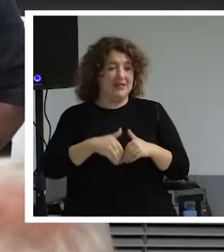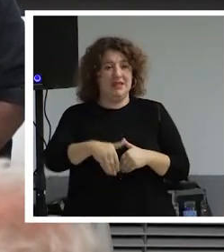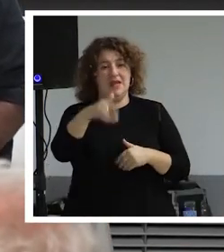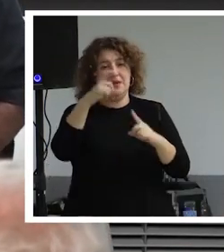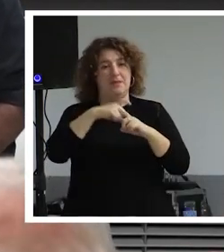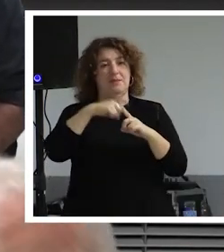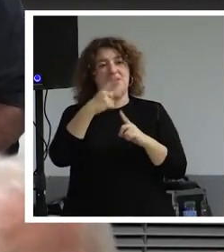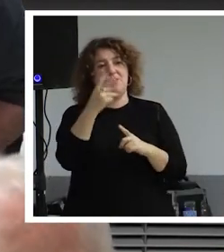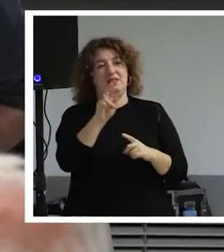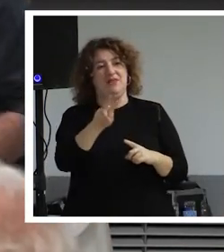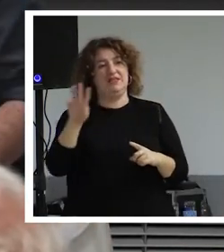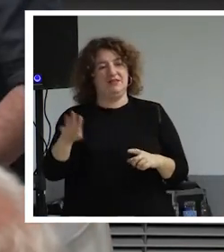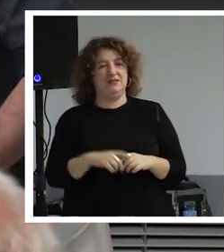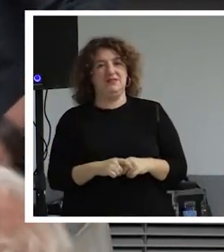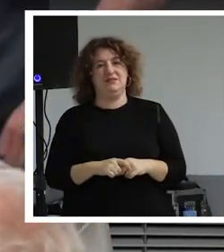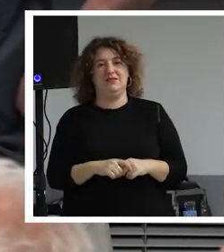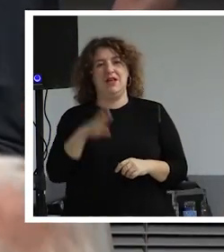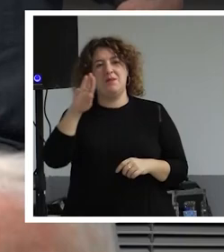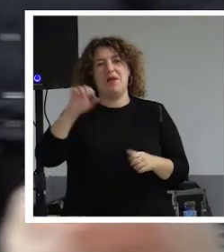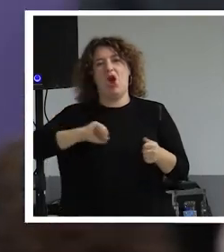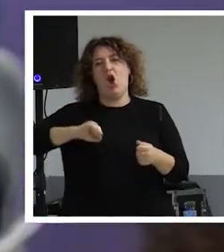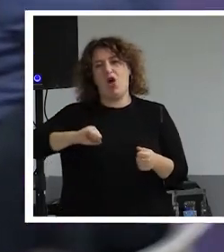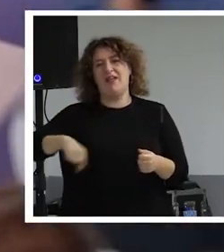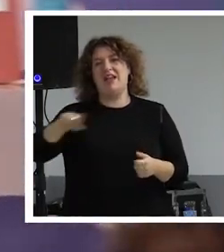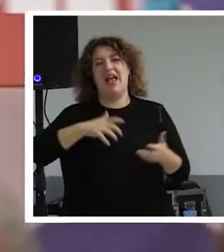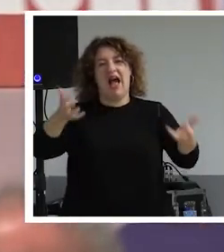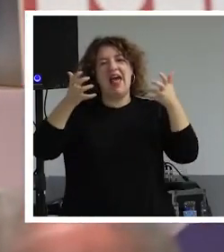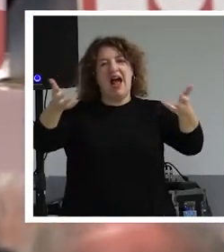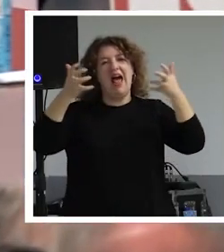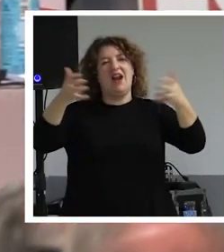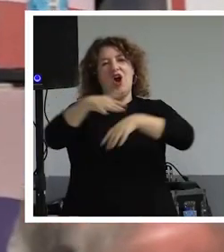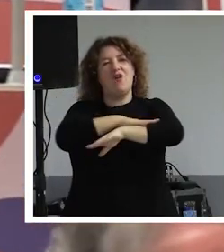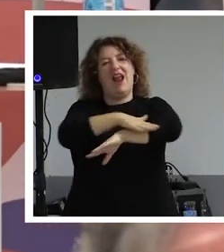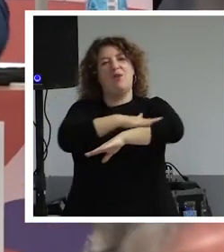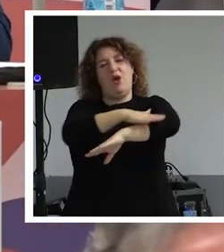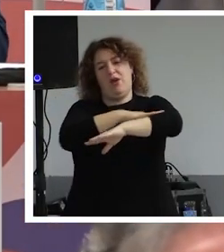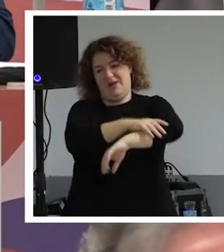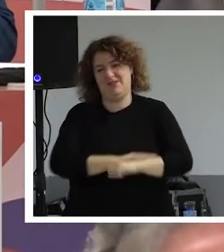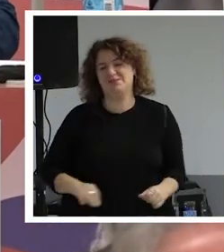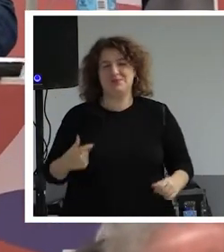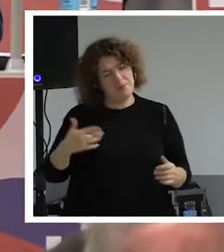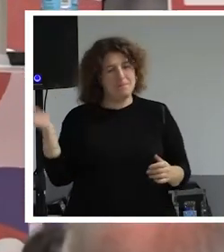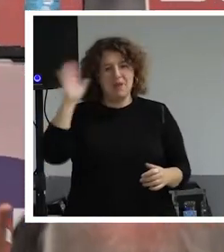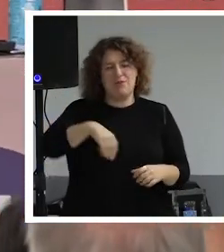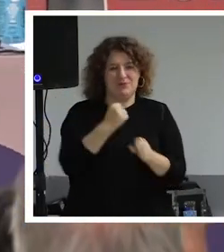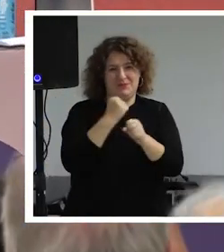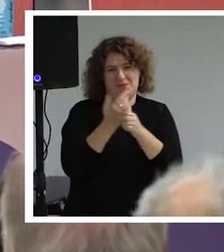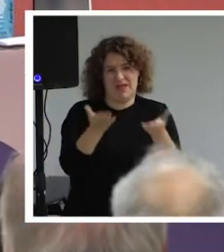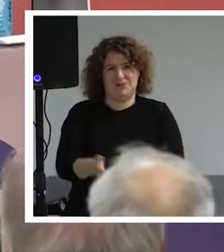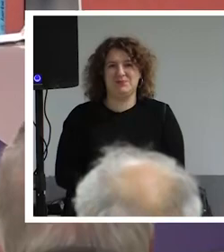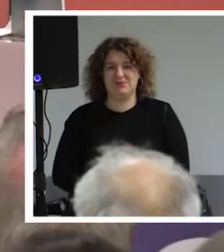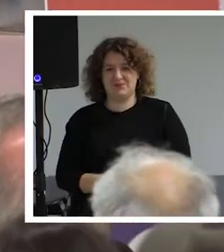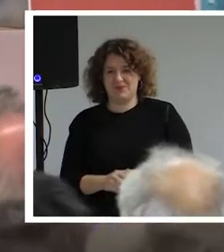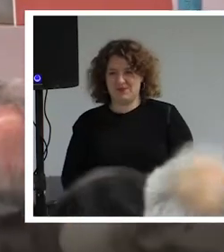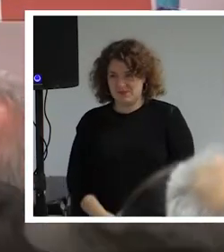Bueno ya tenemos que cerrar la mesa Muchas gracias a todas y todas por venir y bueno de aquí a mayo